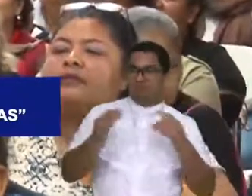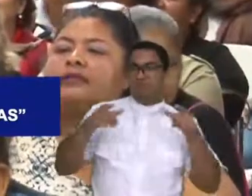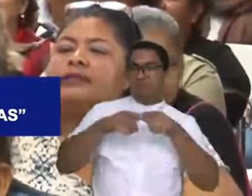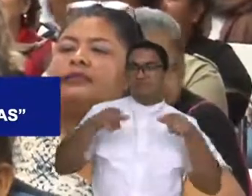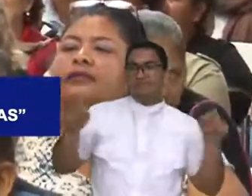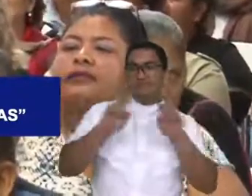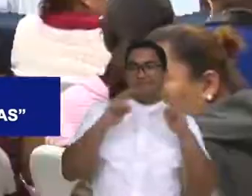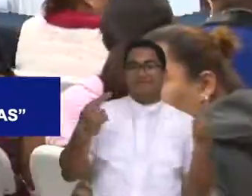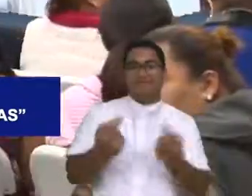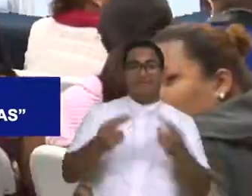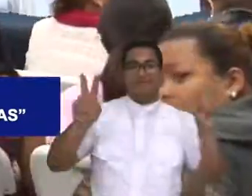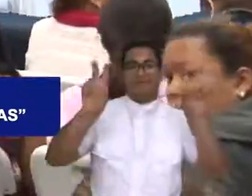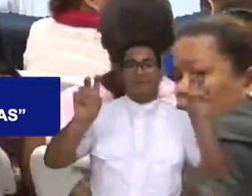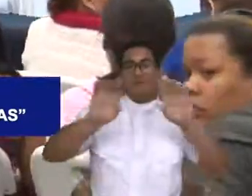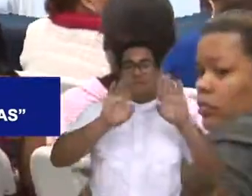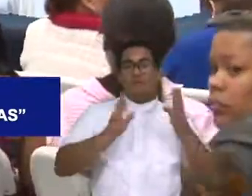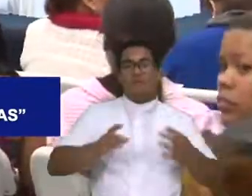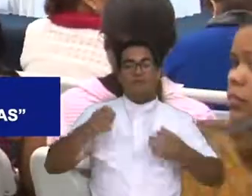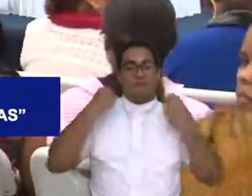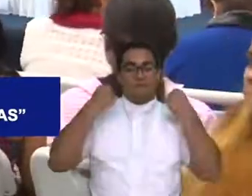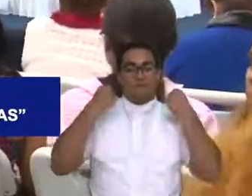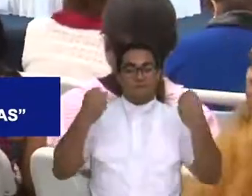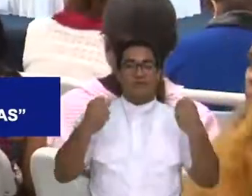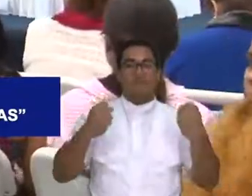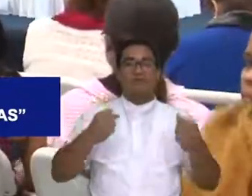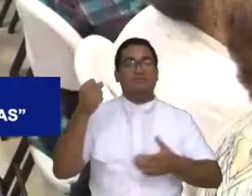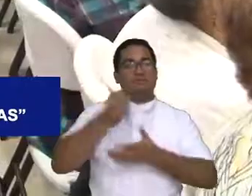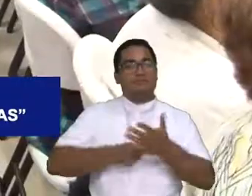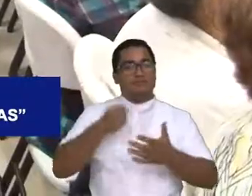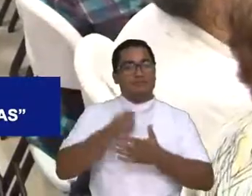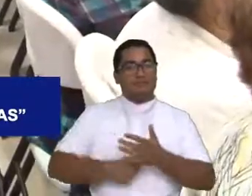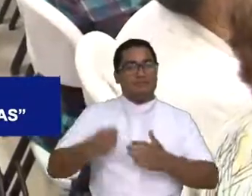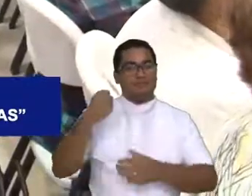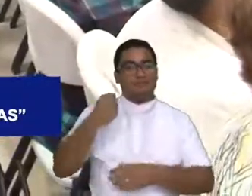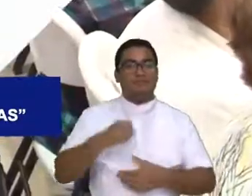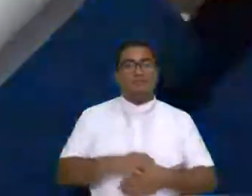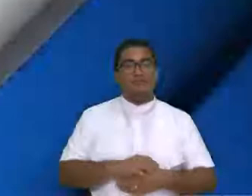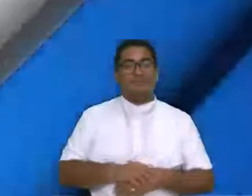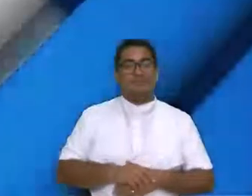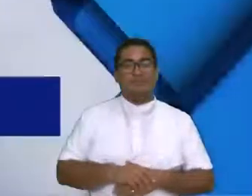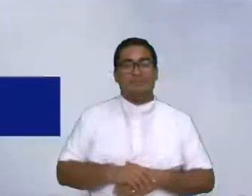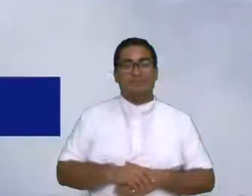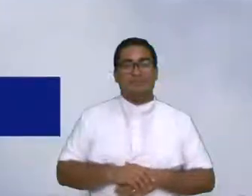lema Mujeres, Fuerza de Triunfo, en luchas y victorias.